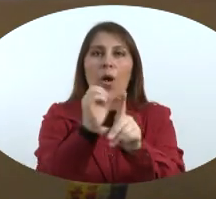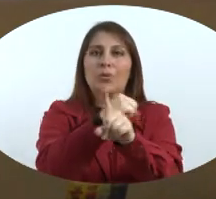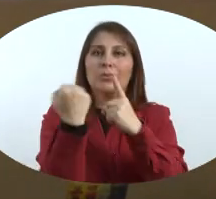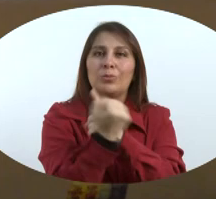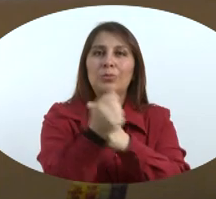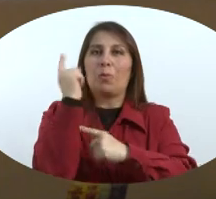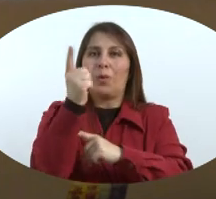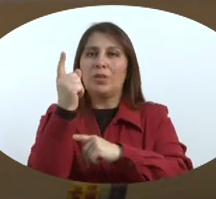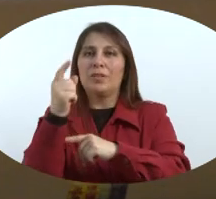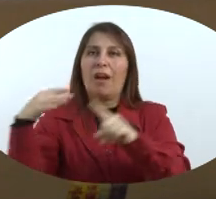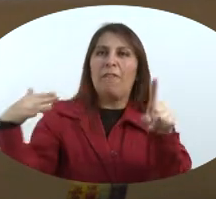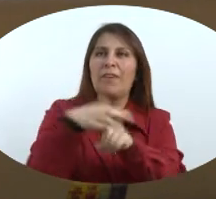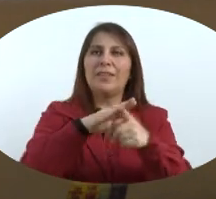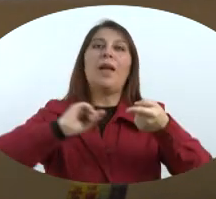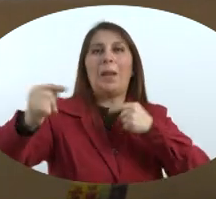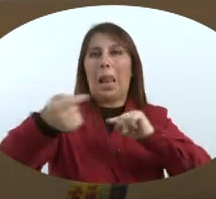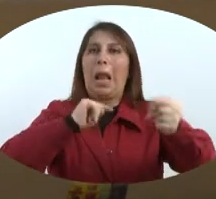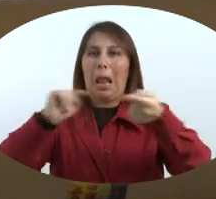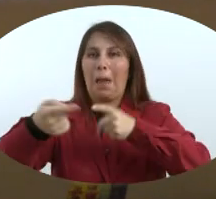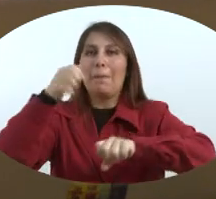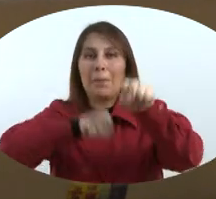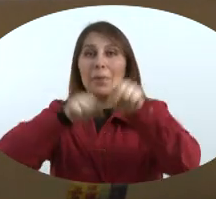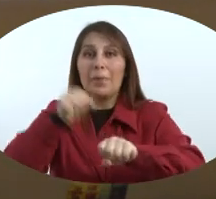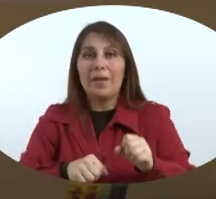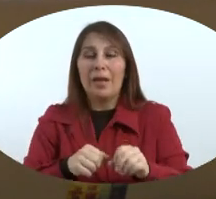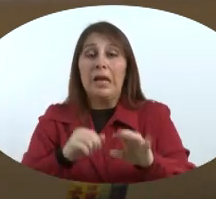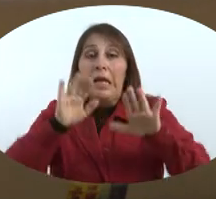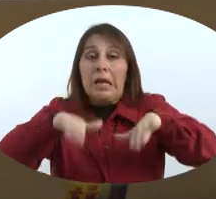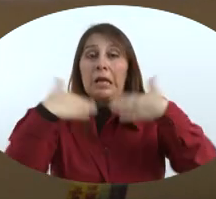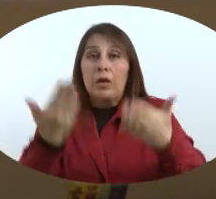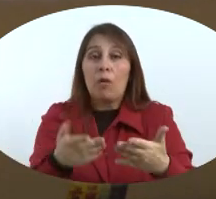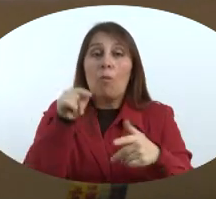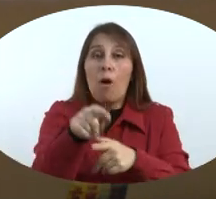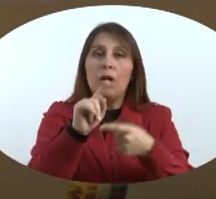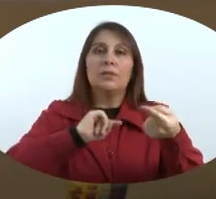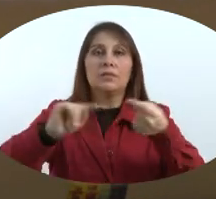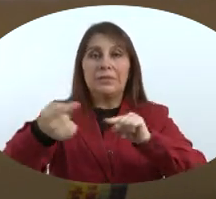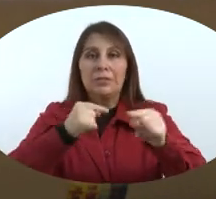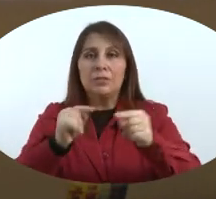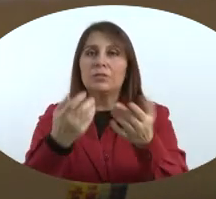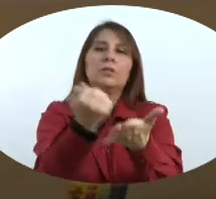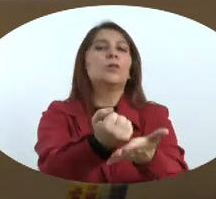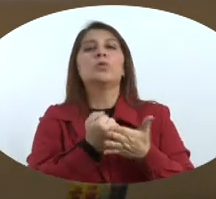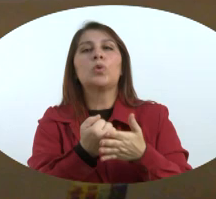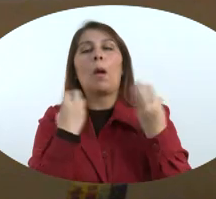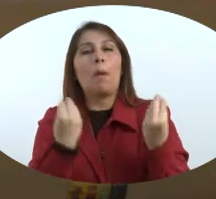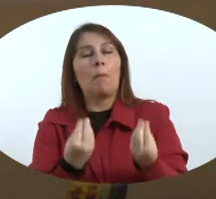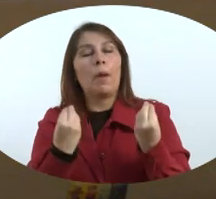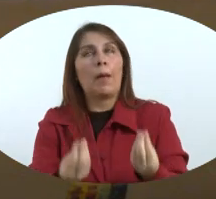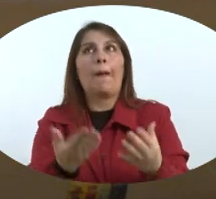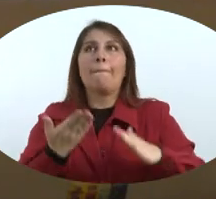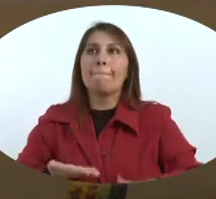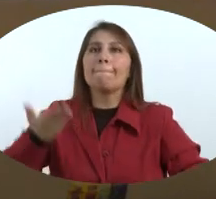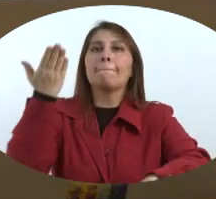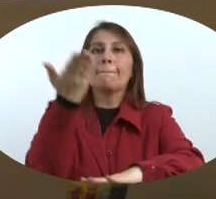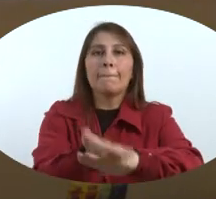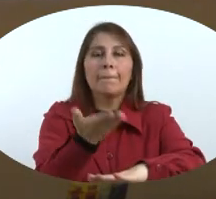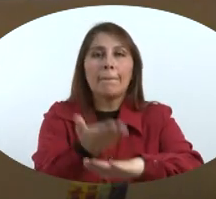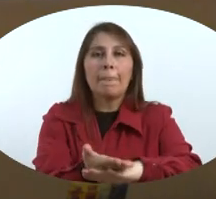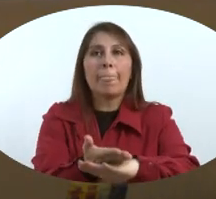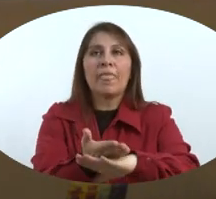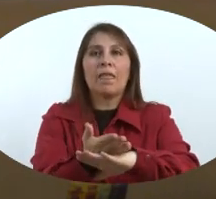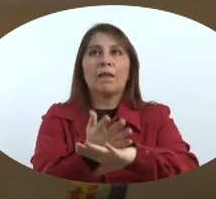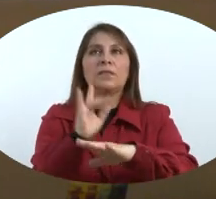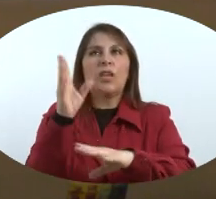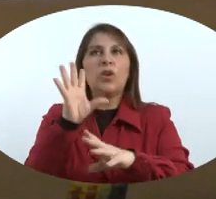crisis sociopolítica que vive el país y en ese sentido de qué manera por ejemplo con propuestas como las que sacaremos